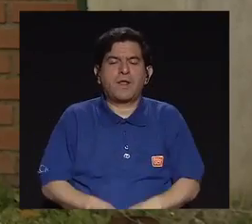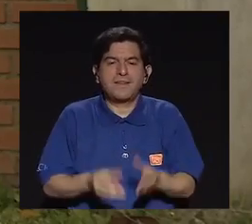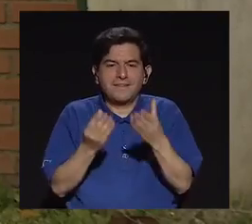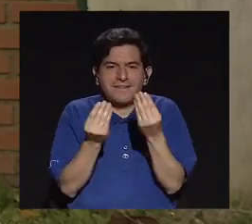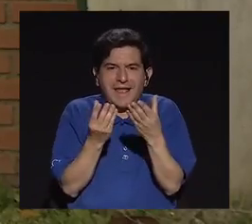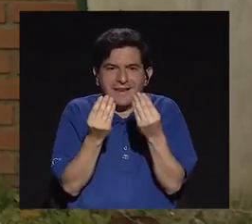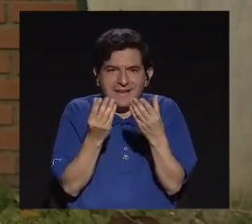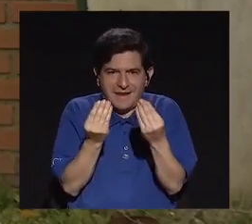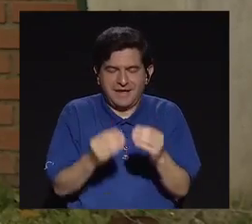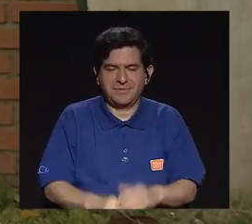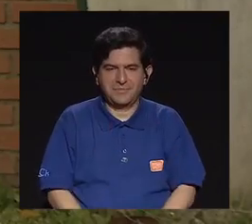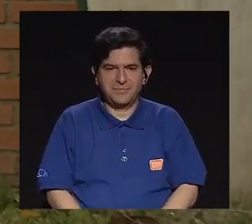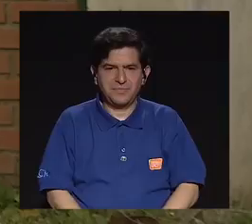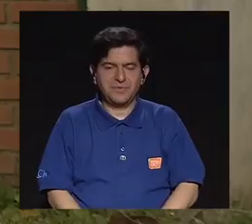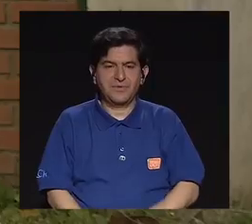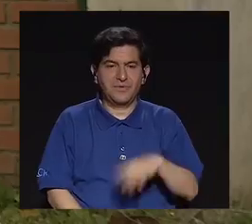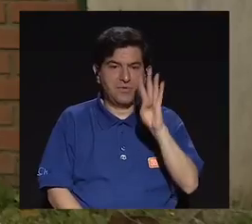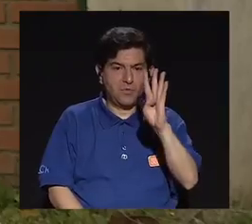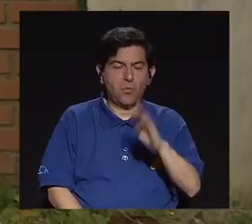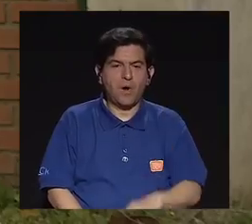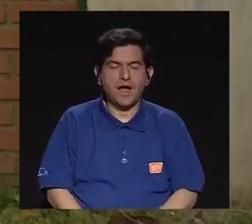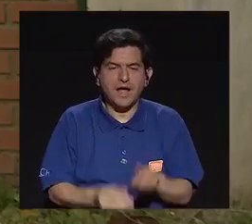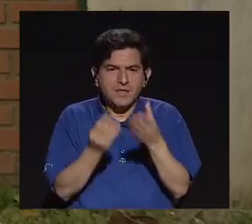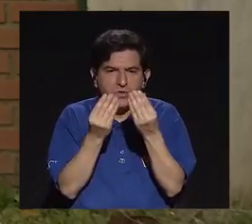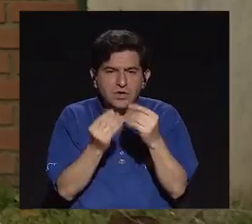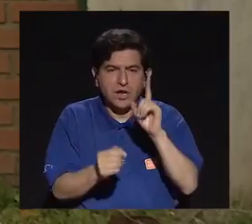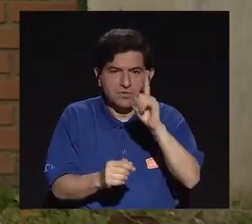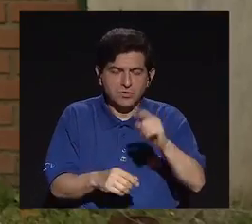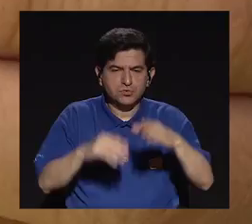nervio vestibular, ¿verdad? Aquí van a ir cuatro nervios juntos.